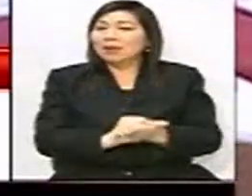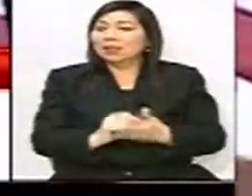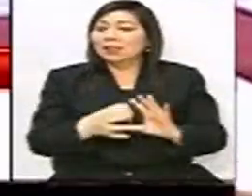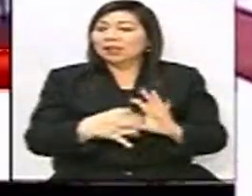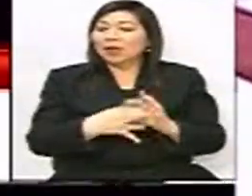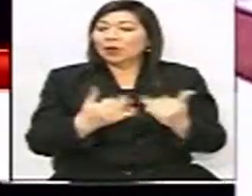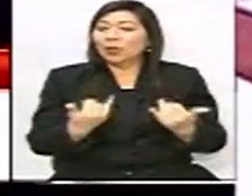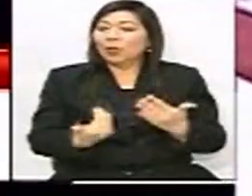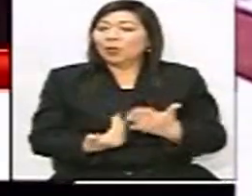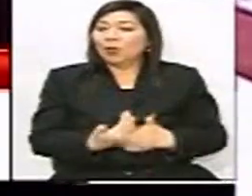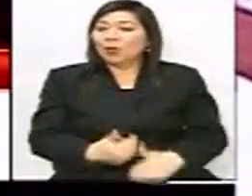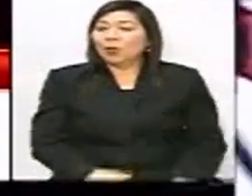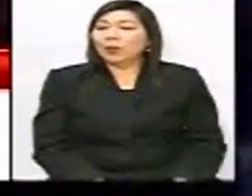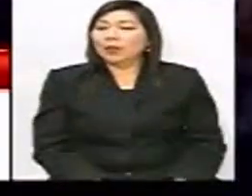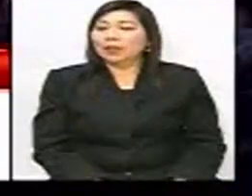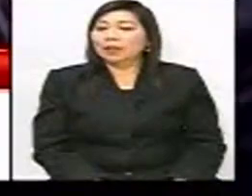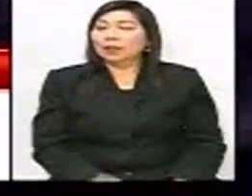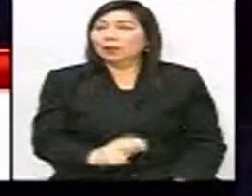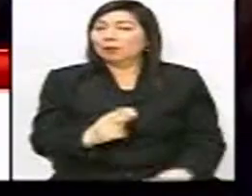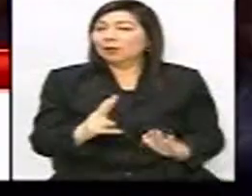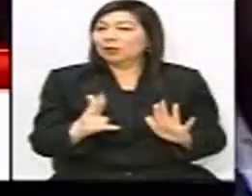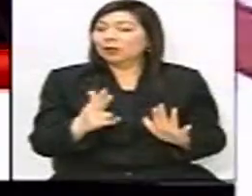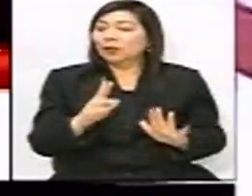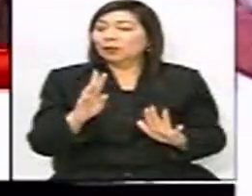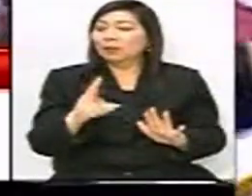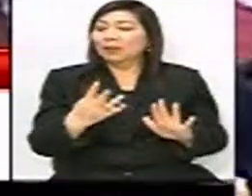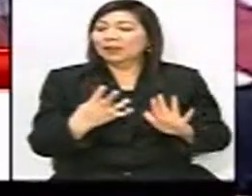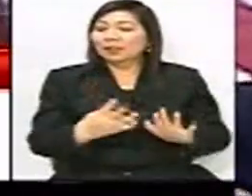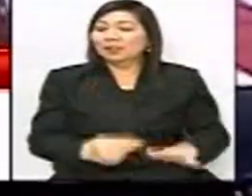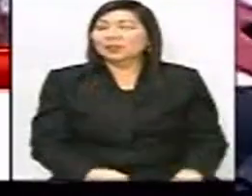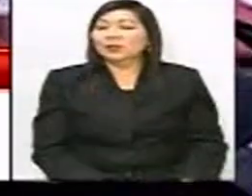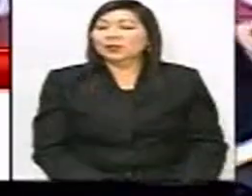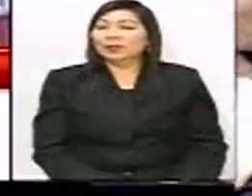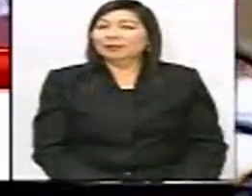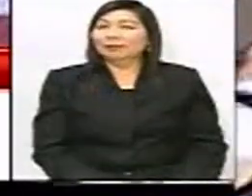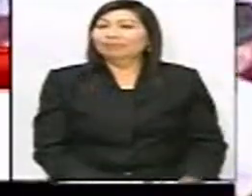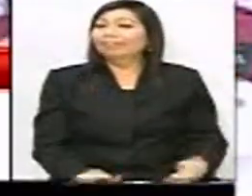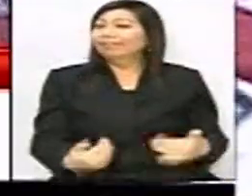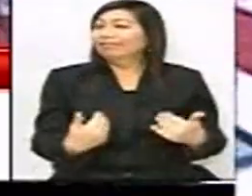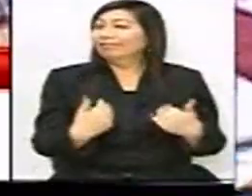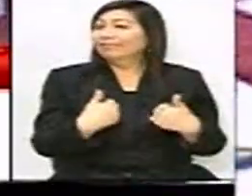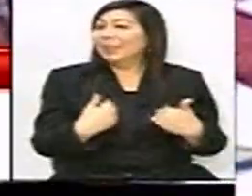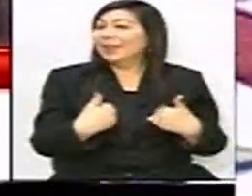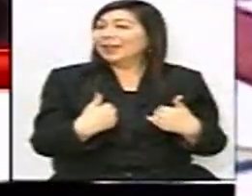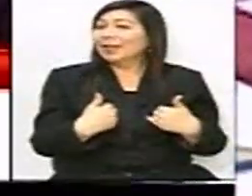agosto, en esta nueva legislatura del 2018 al 2019. Y tenemos